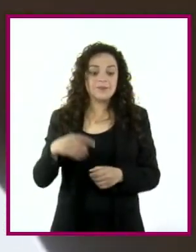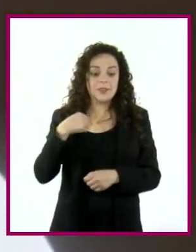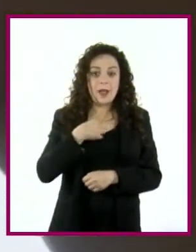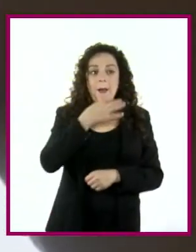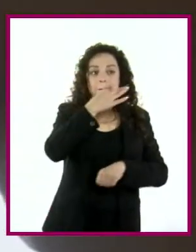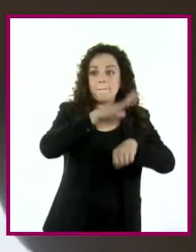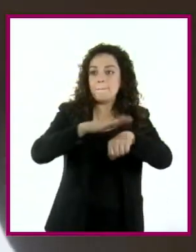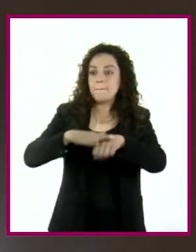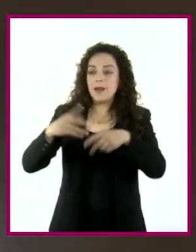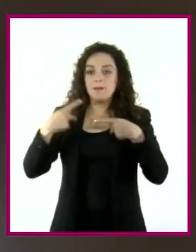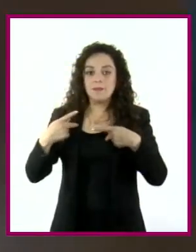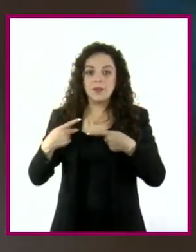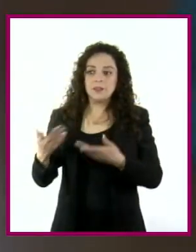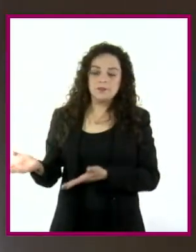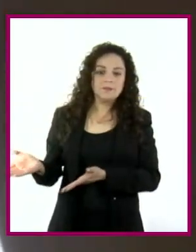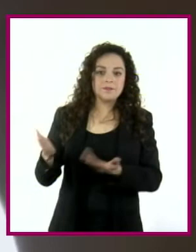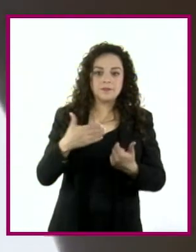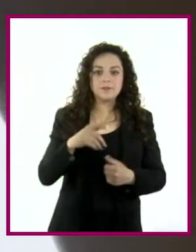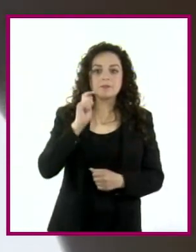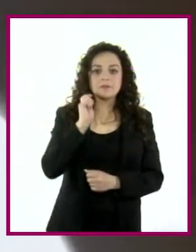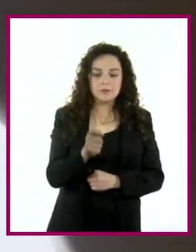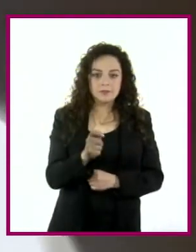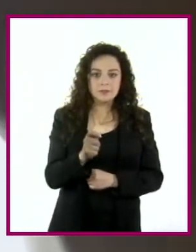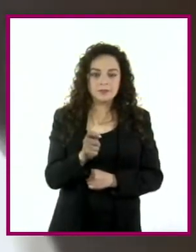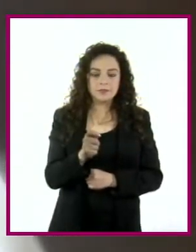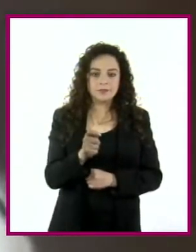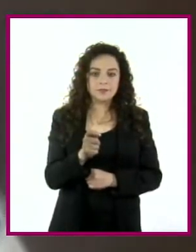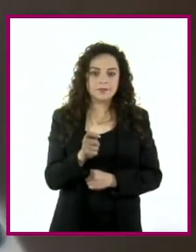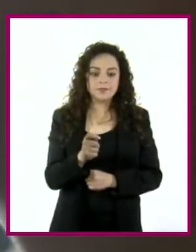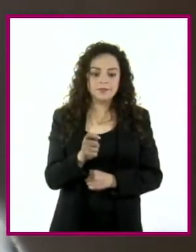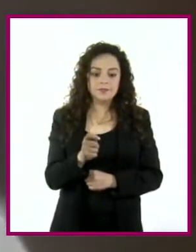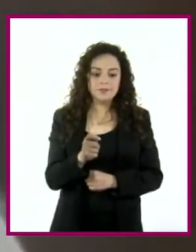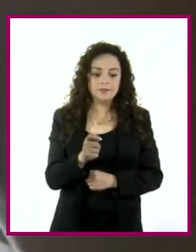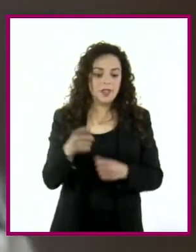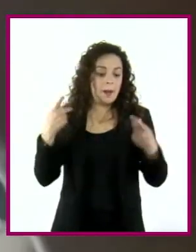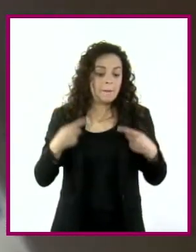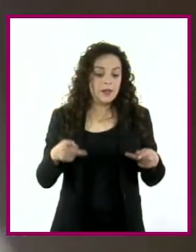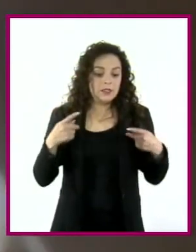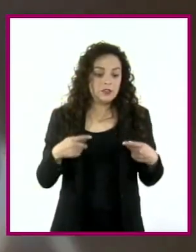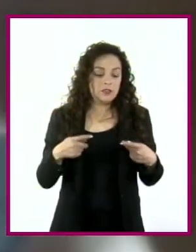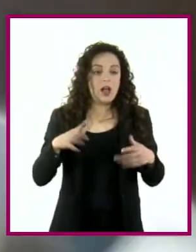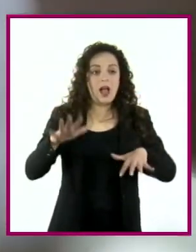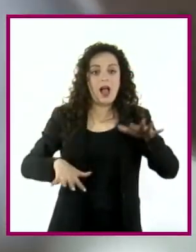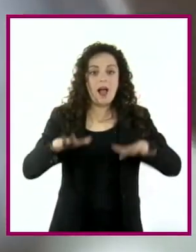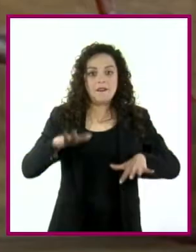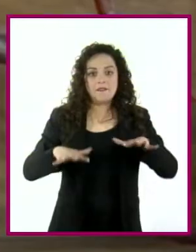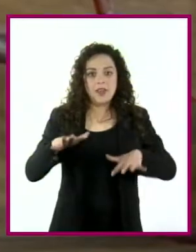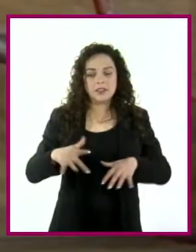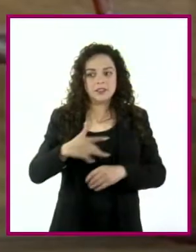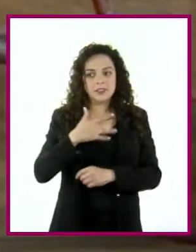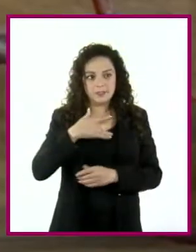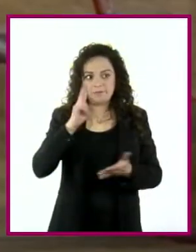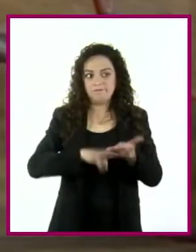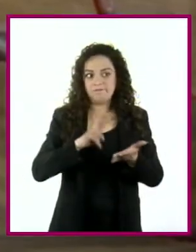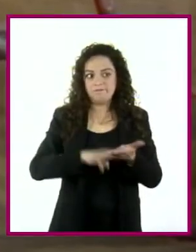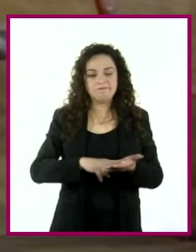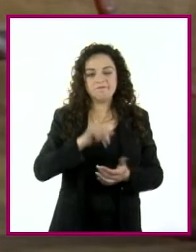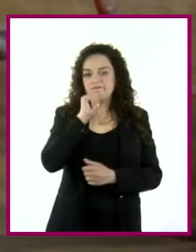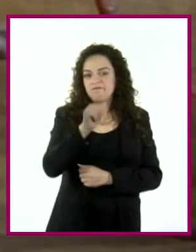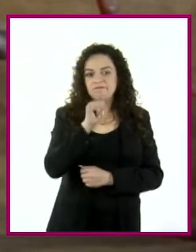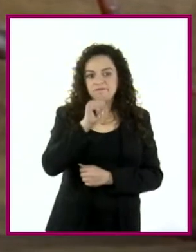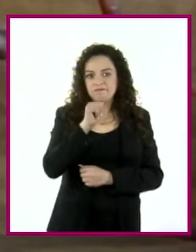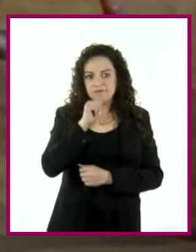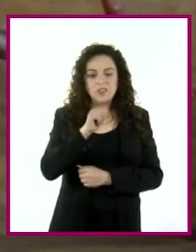gente para que entremos en una dimensión que las personas no valoran en este mundo, que las personas ni